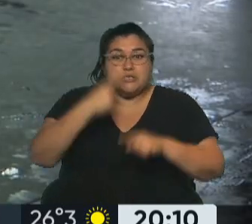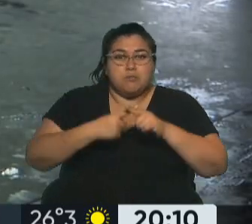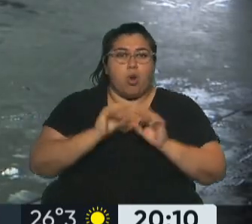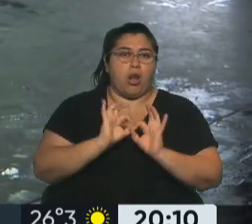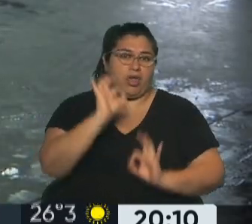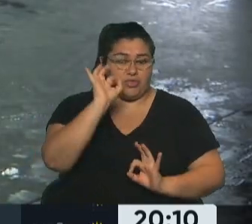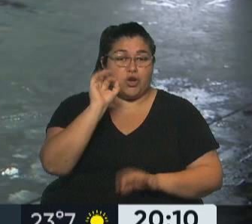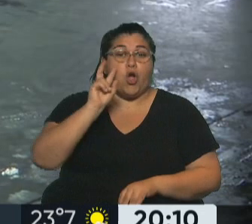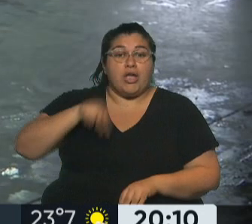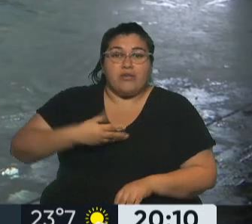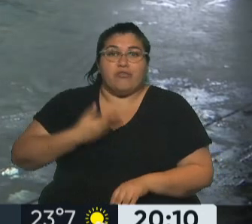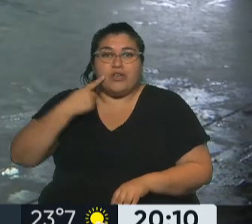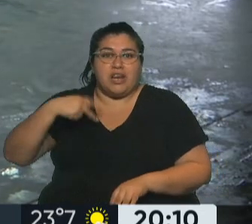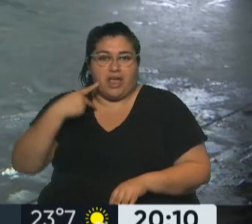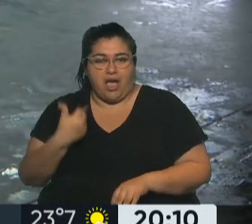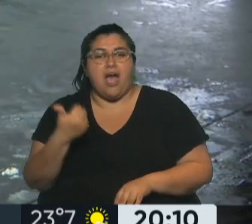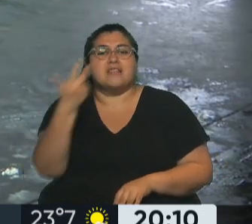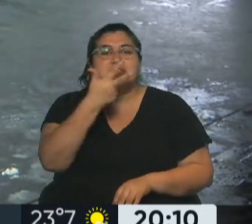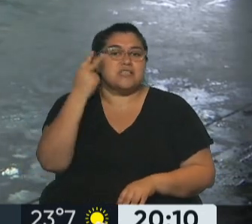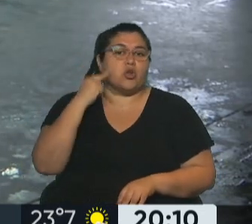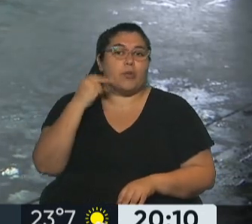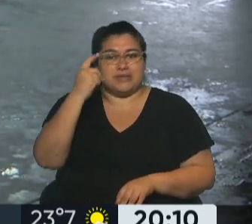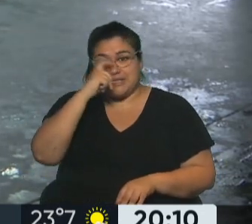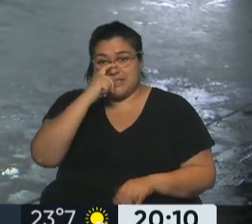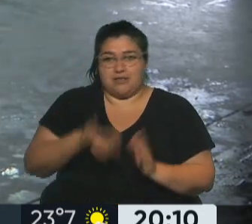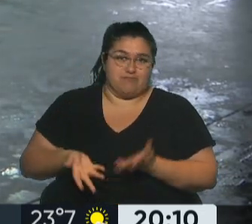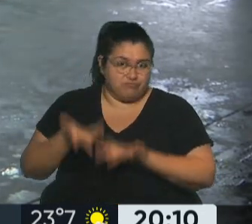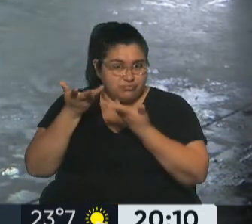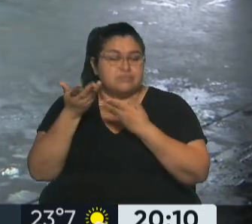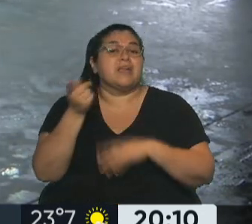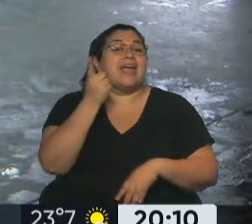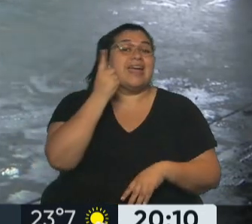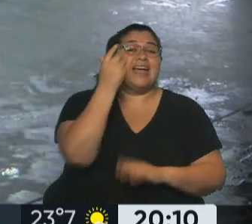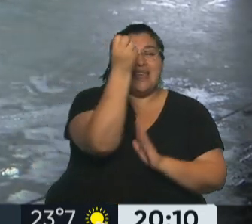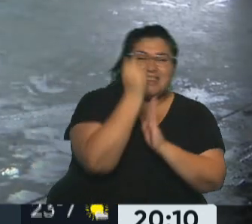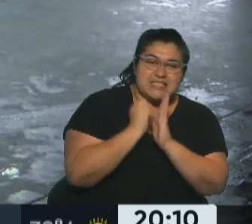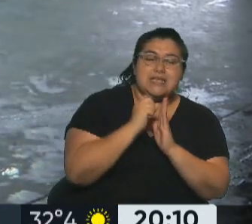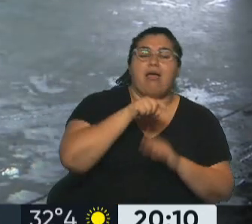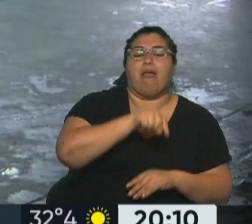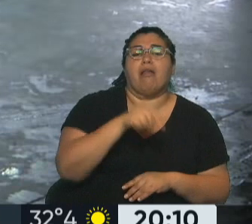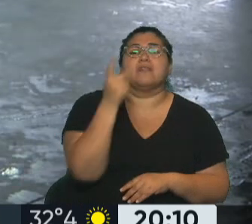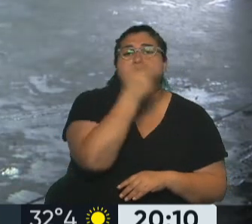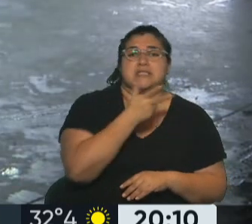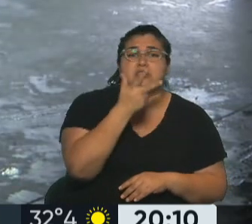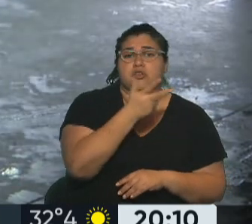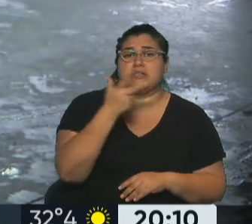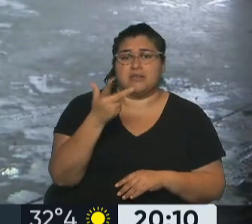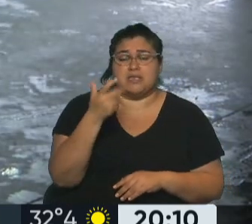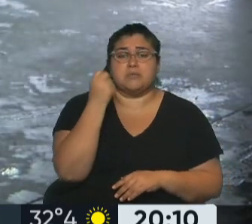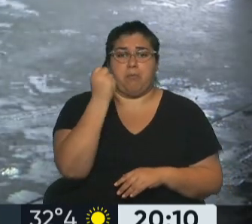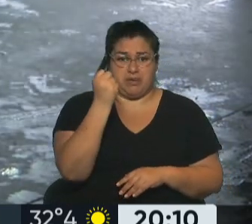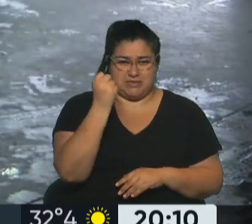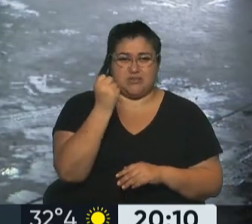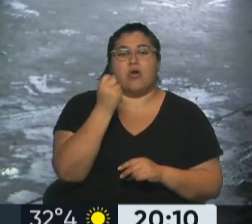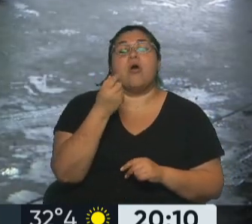La Infinia subió a 397. El diésel alcanzó 333 pesos. La